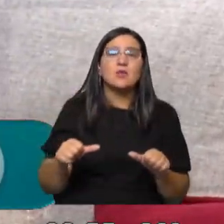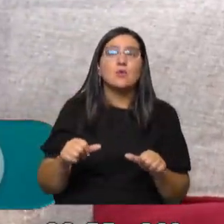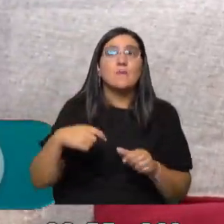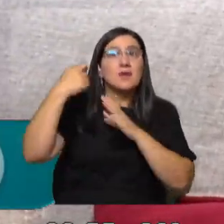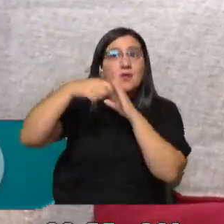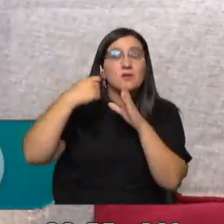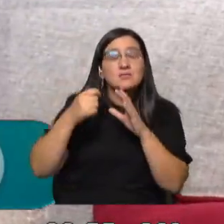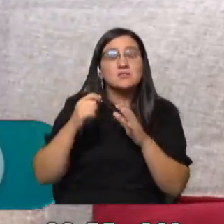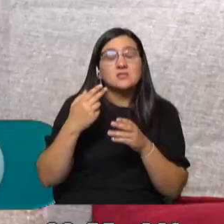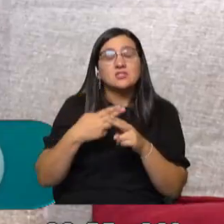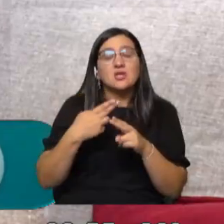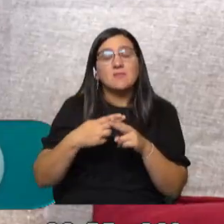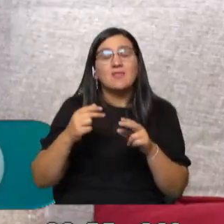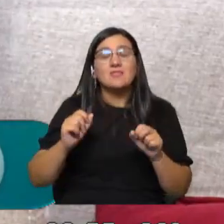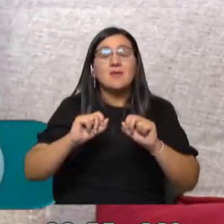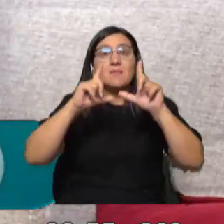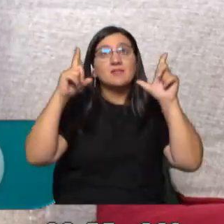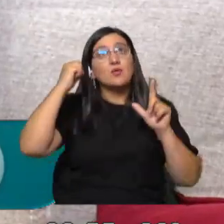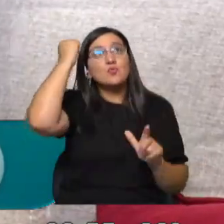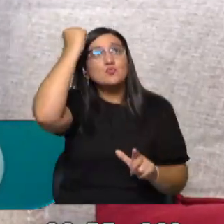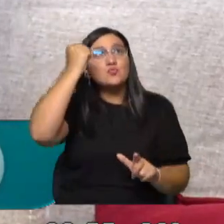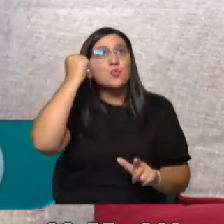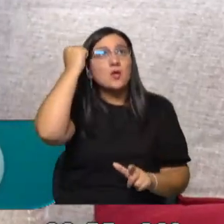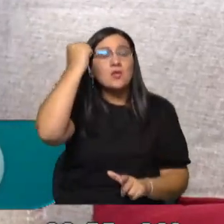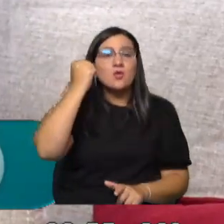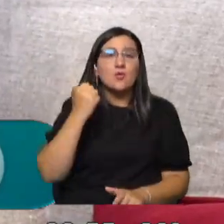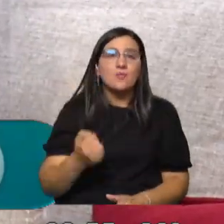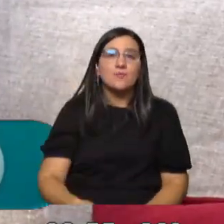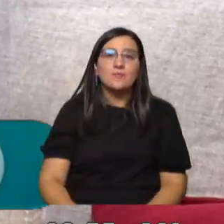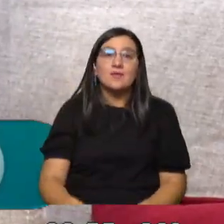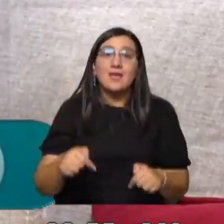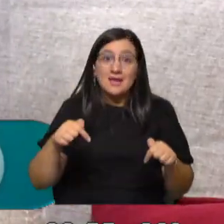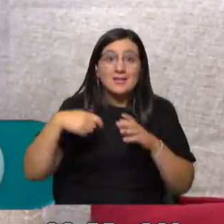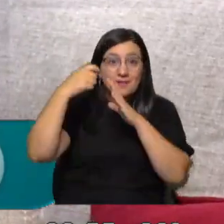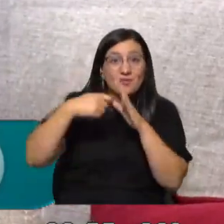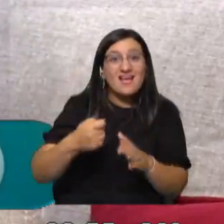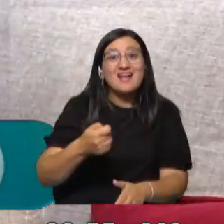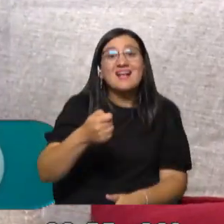una historia de un chico en Rocha. Esta película